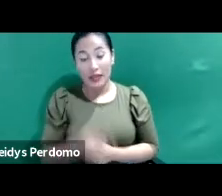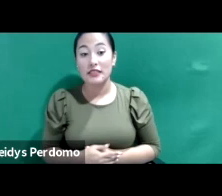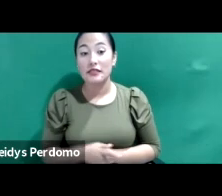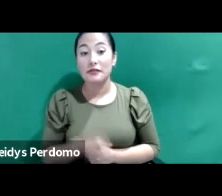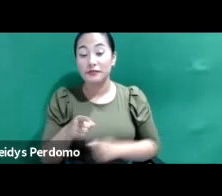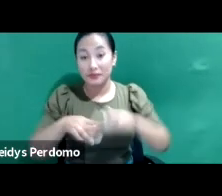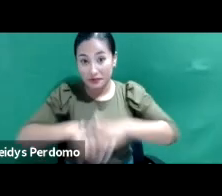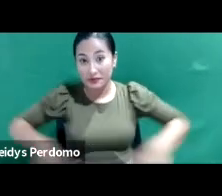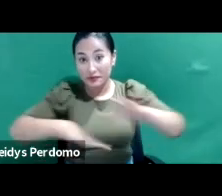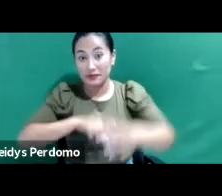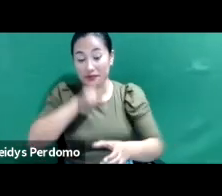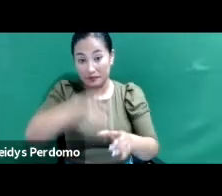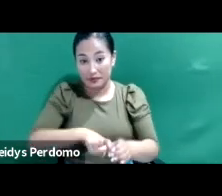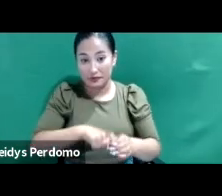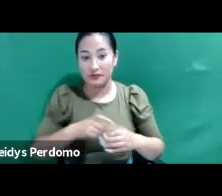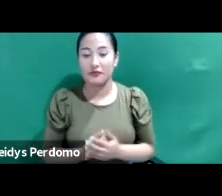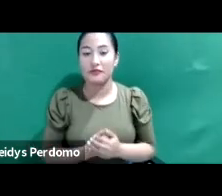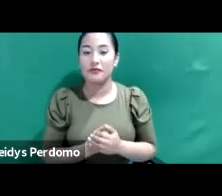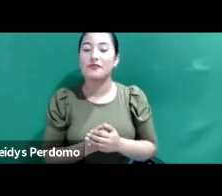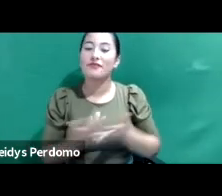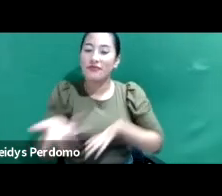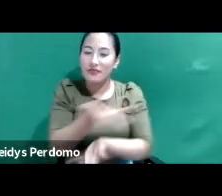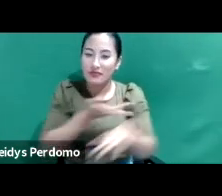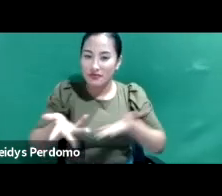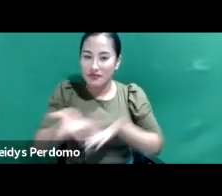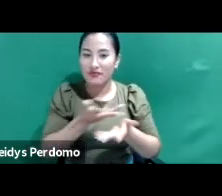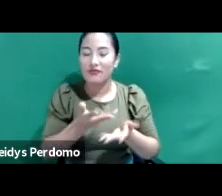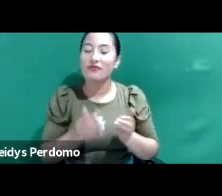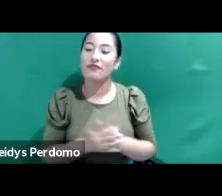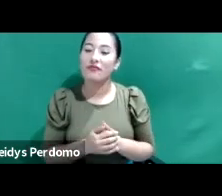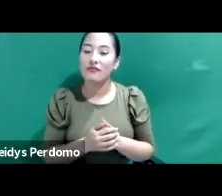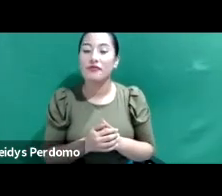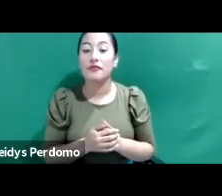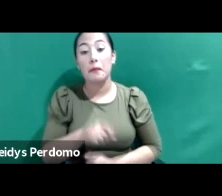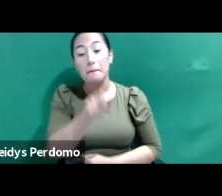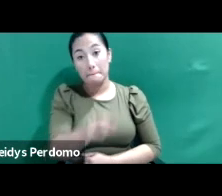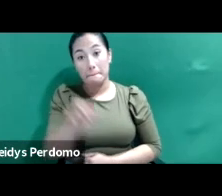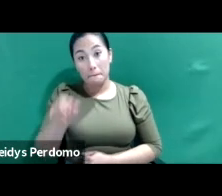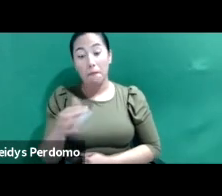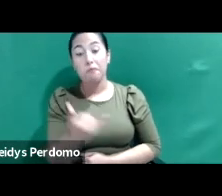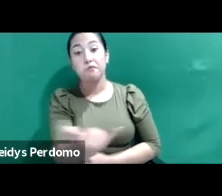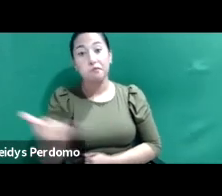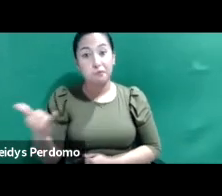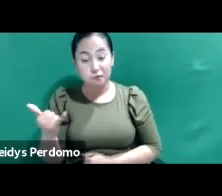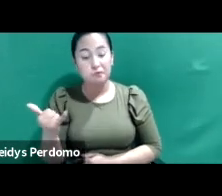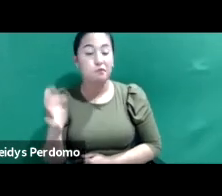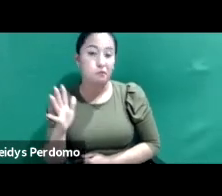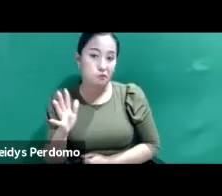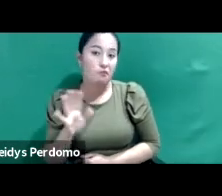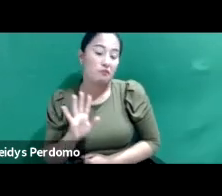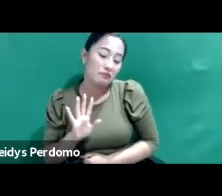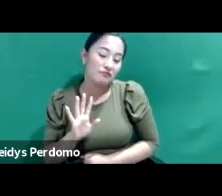este espacio precisamente es porque tienen una interacción directa con personas que tenemos una forma de